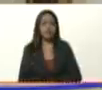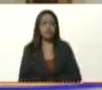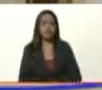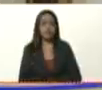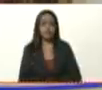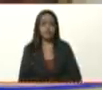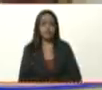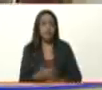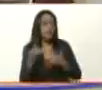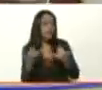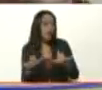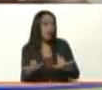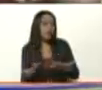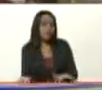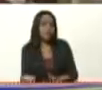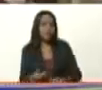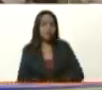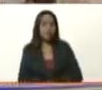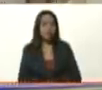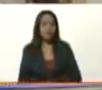Y ya está ahí.